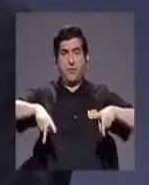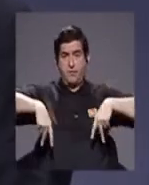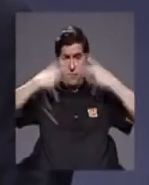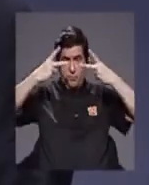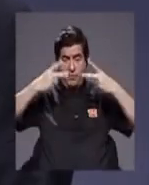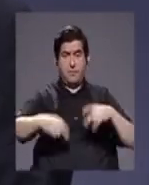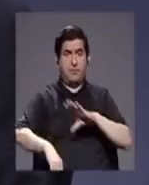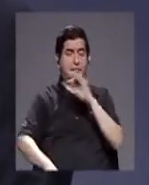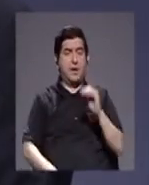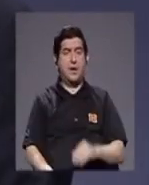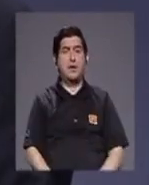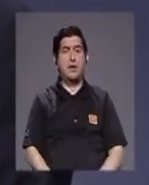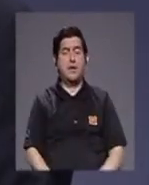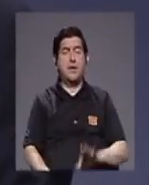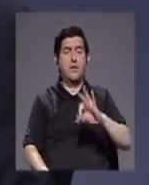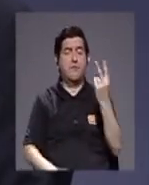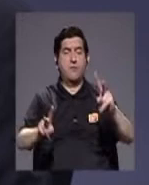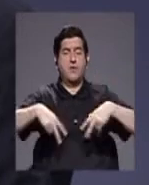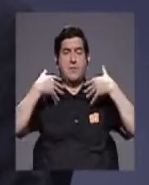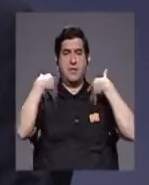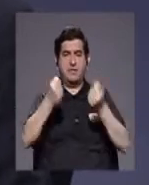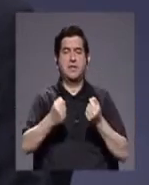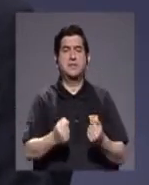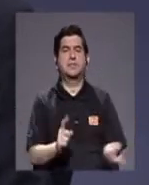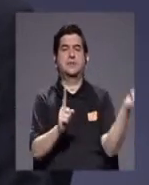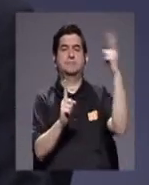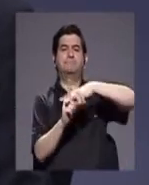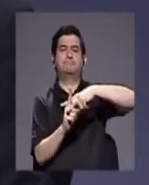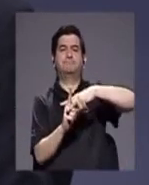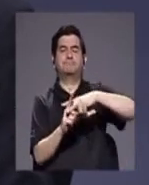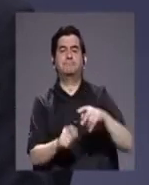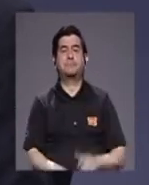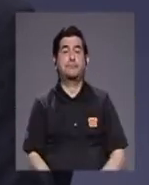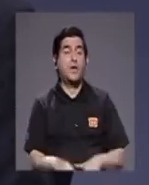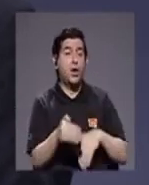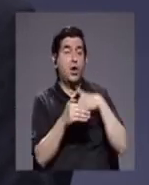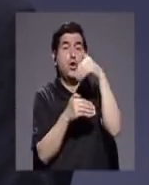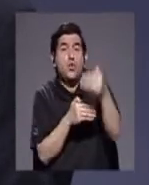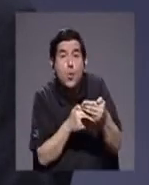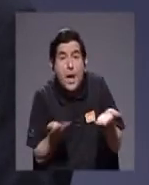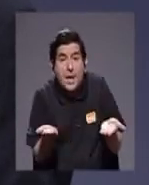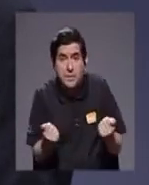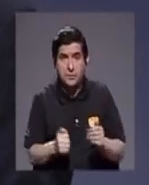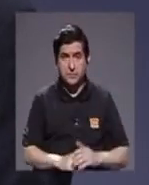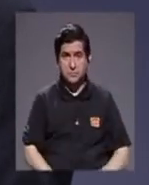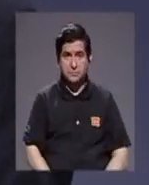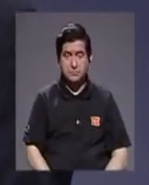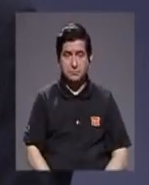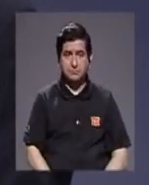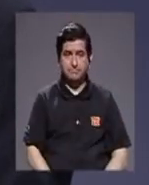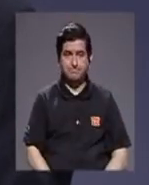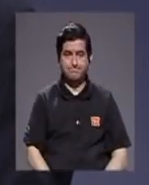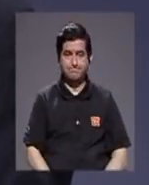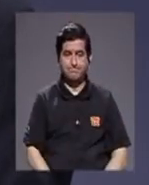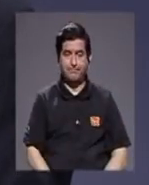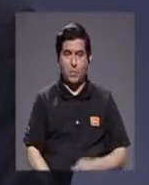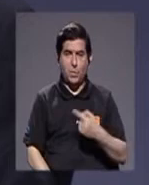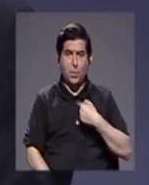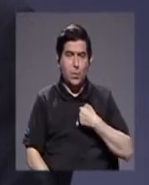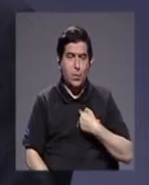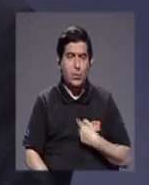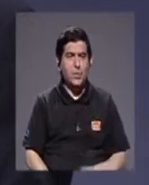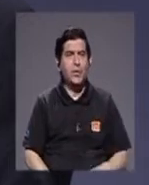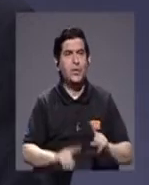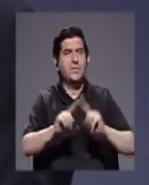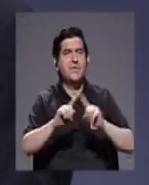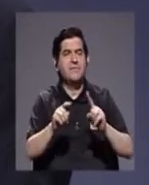a llevarlos a estilos de vida mucho más saludables. Y de ahí, después de eso, definitivamente la adopción de algunos